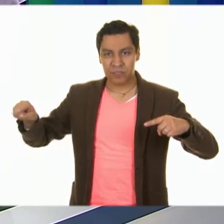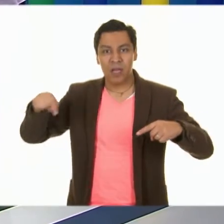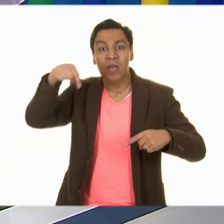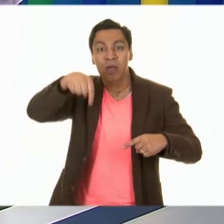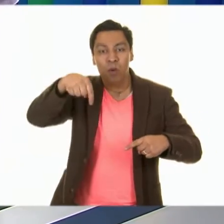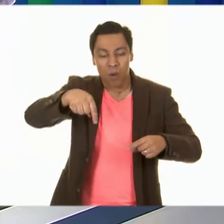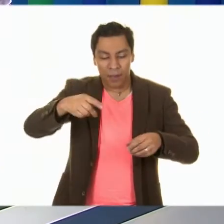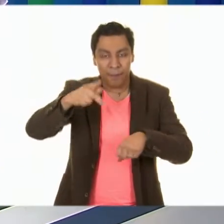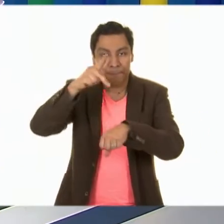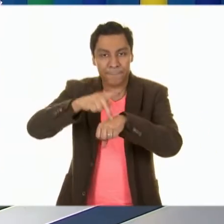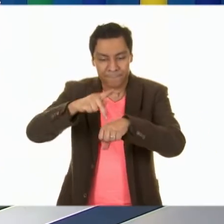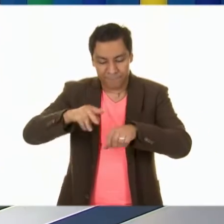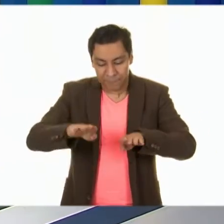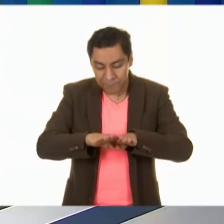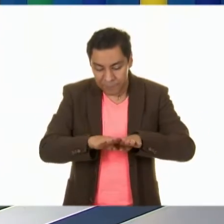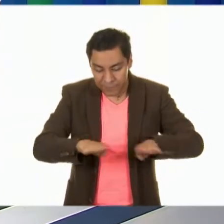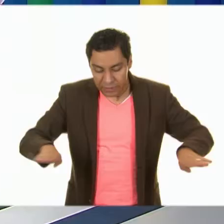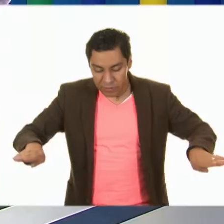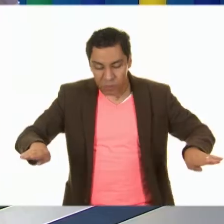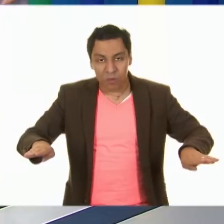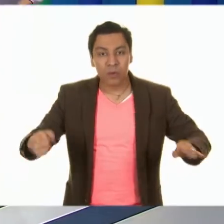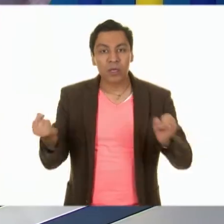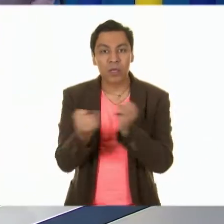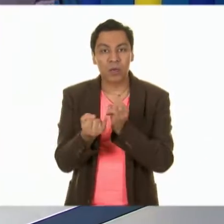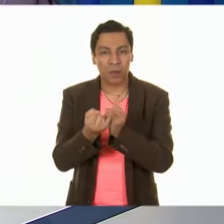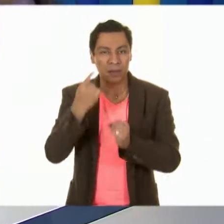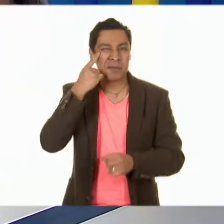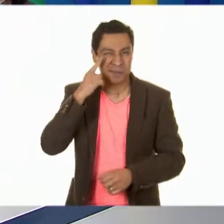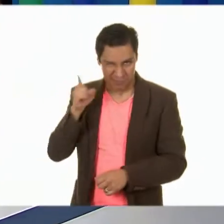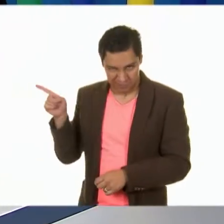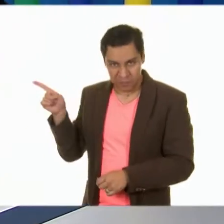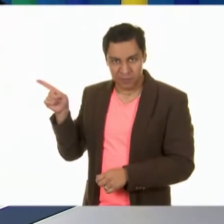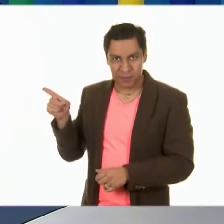se puede ver mucho mejor. A ver, si quieres, ¿sí?, lo hacemos, maestra.